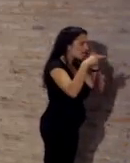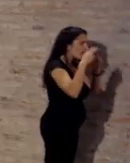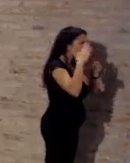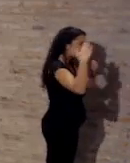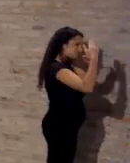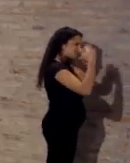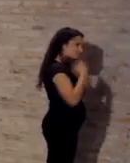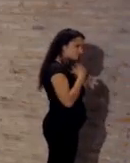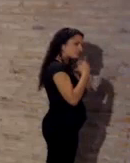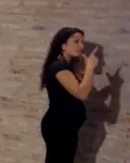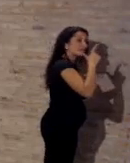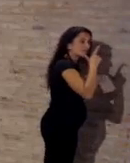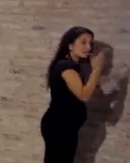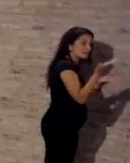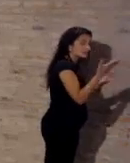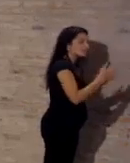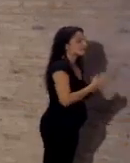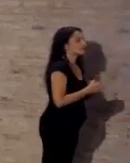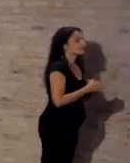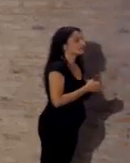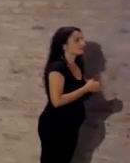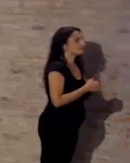tan eh